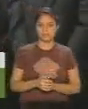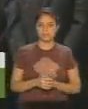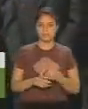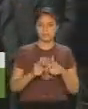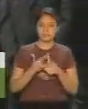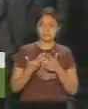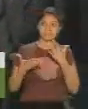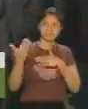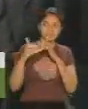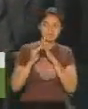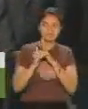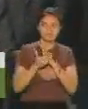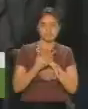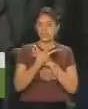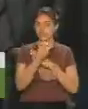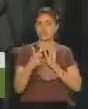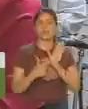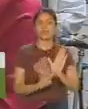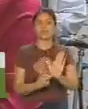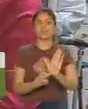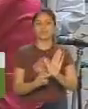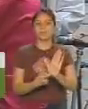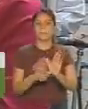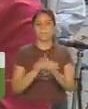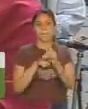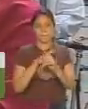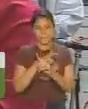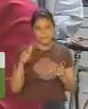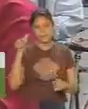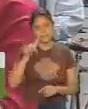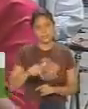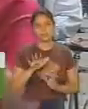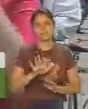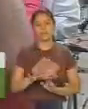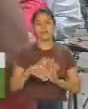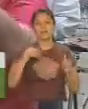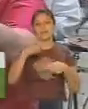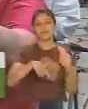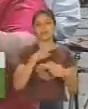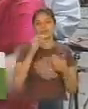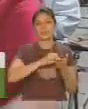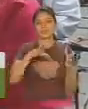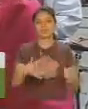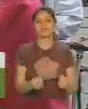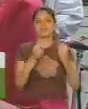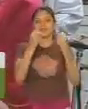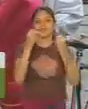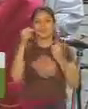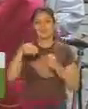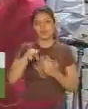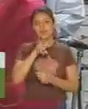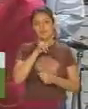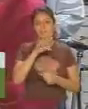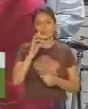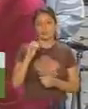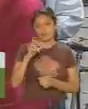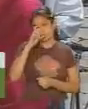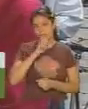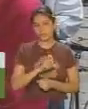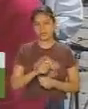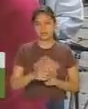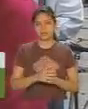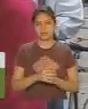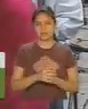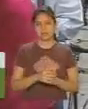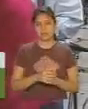estaba oculta, no la conmemorábamos. Pero aquí está, la revolución la rescata en este bicentenario.